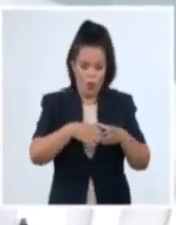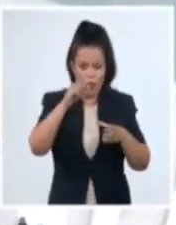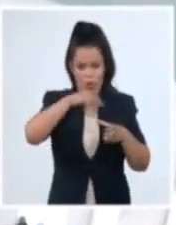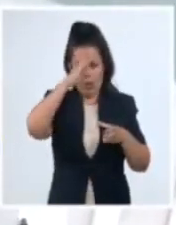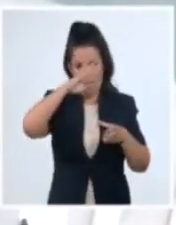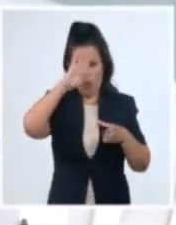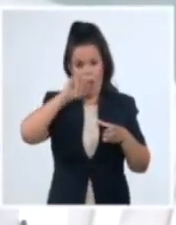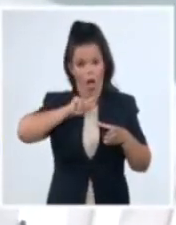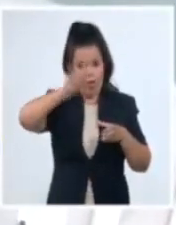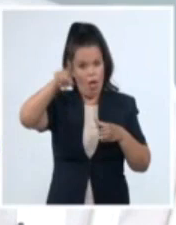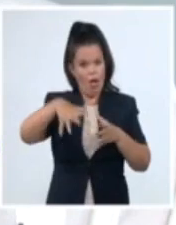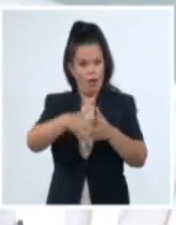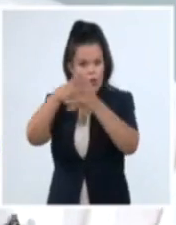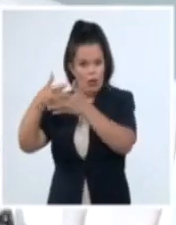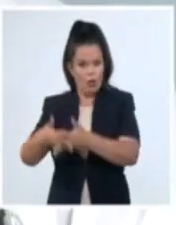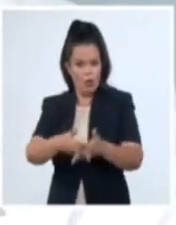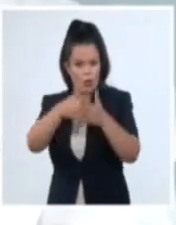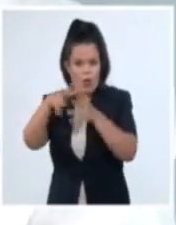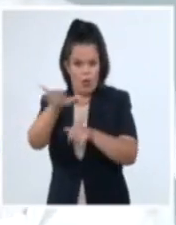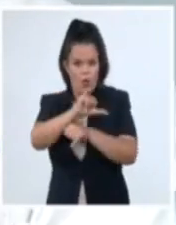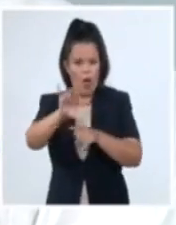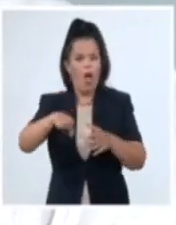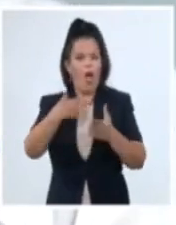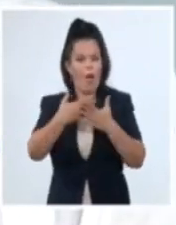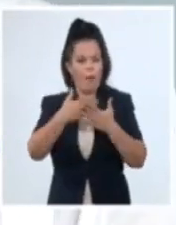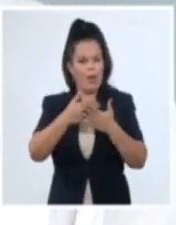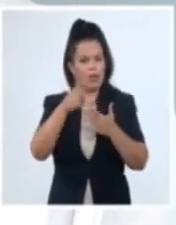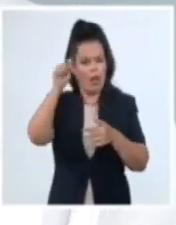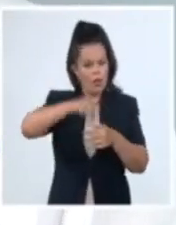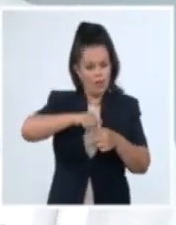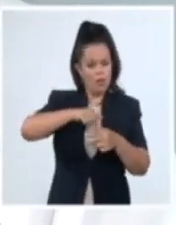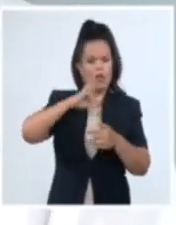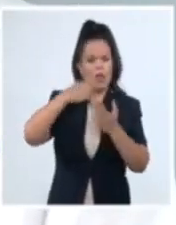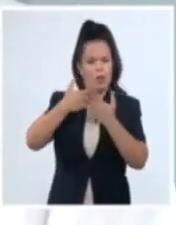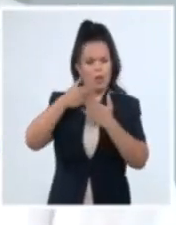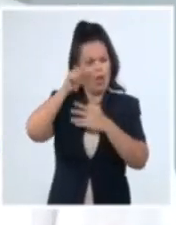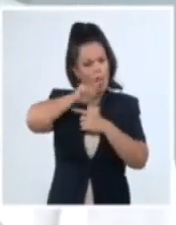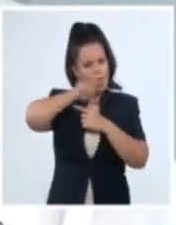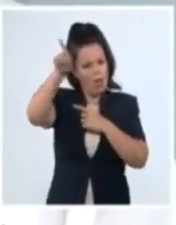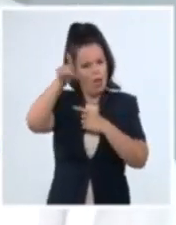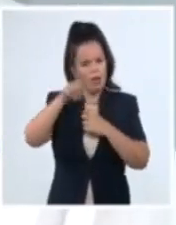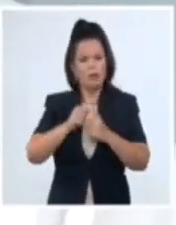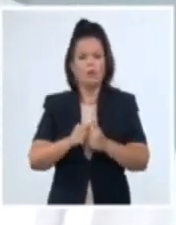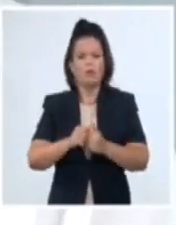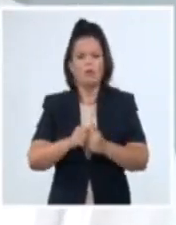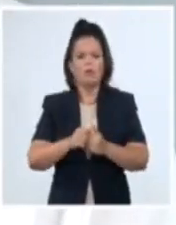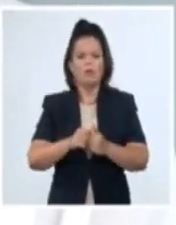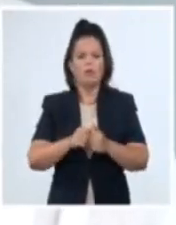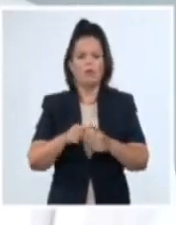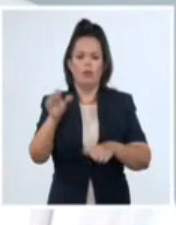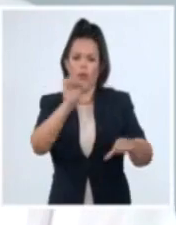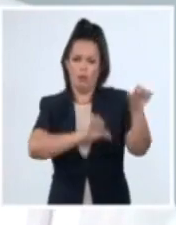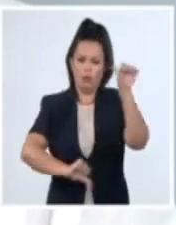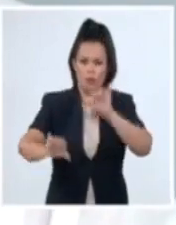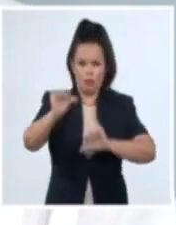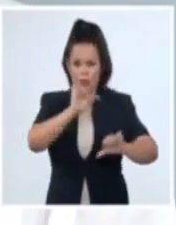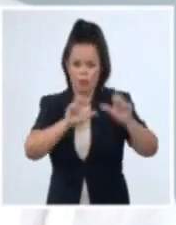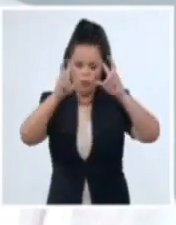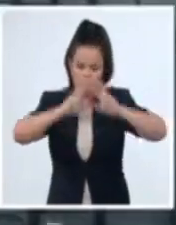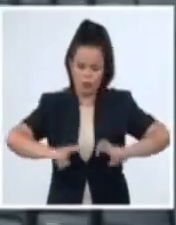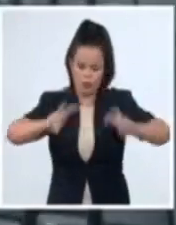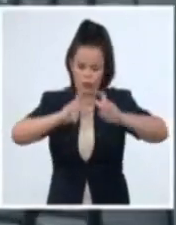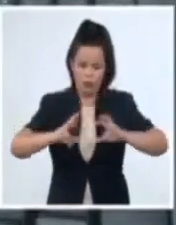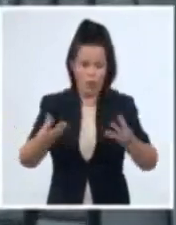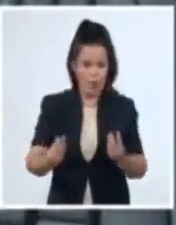en el laboratorio que tiene la empresa en Cuba. También tenemos un laboratorio en los Estados Unidos. Y bueno, llevamos investigación conjunta. Es decir, que el resultado de todo este